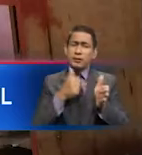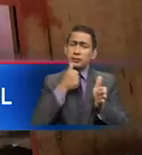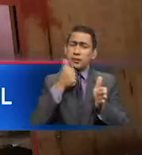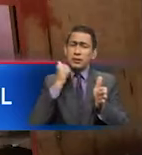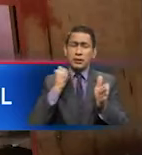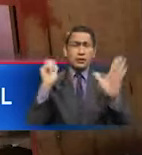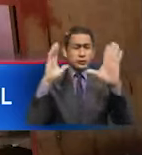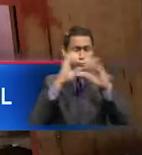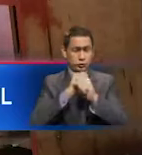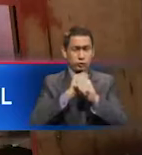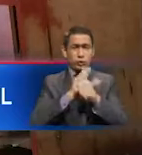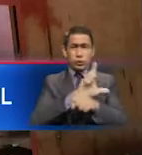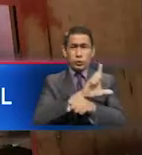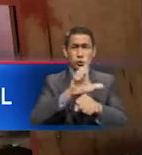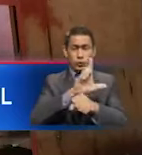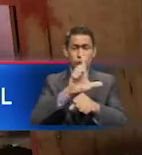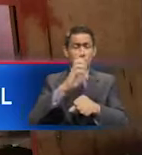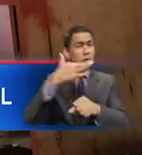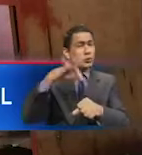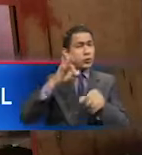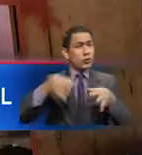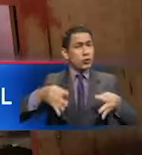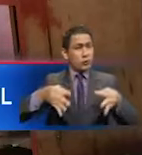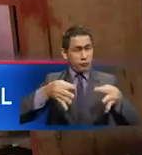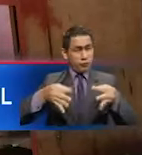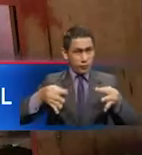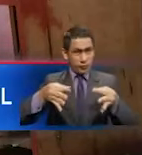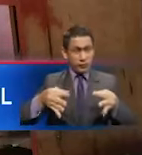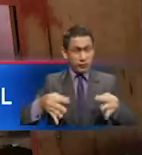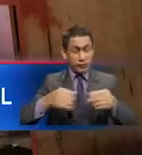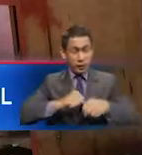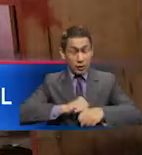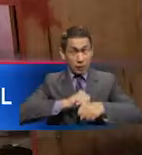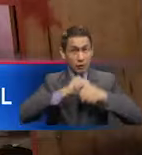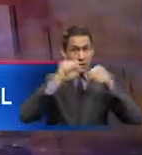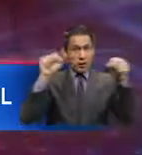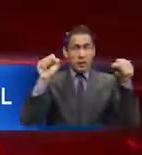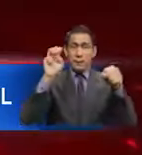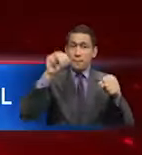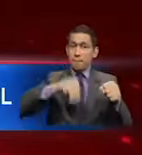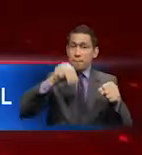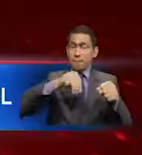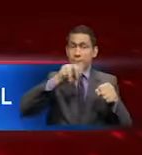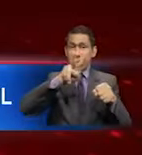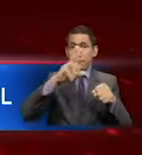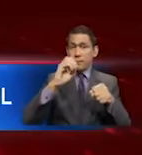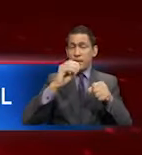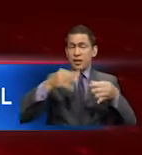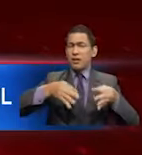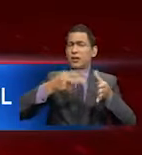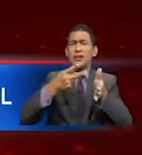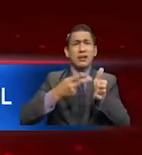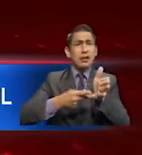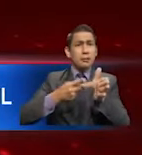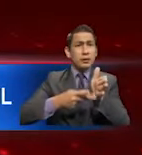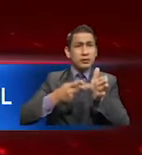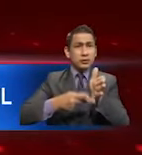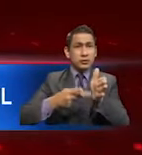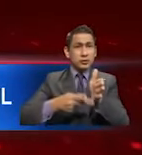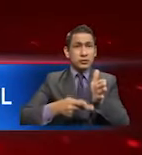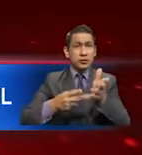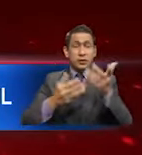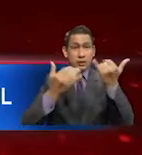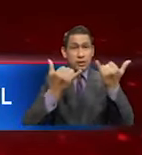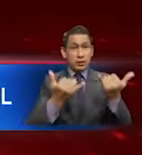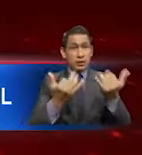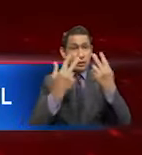en la noche del lunes 19 de febrero, en la madrugada de este martes 20 de febrero y por supuesto en la mañana? Vamos a ver